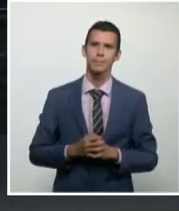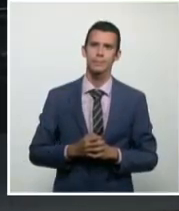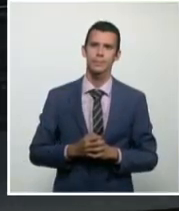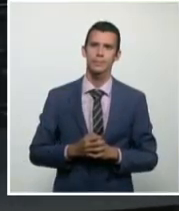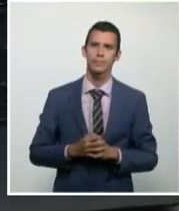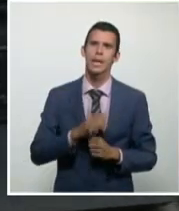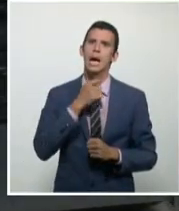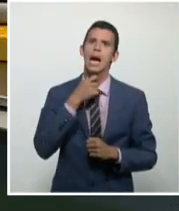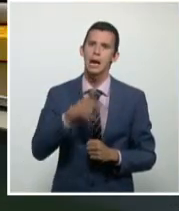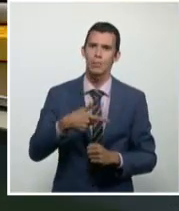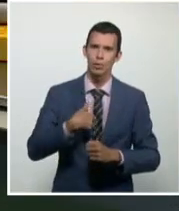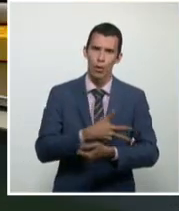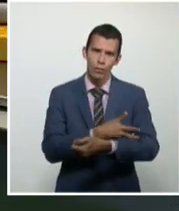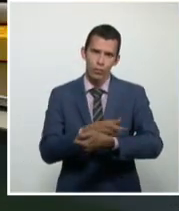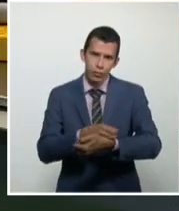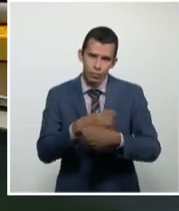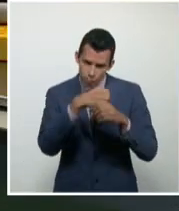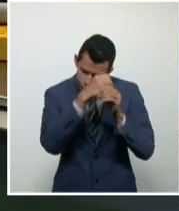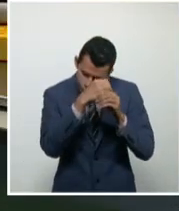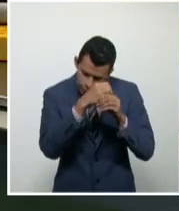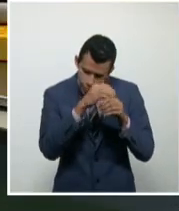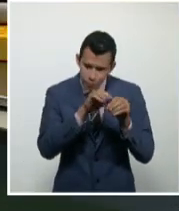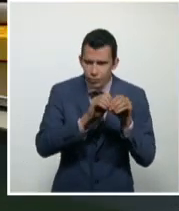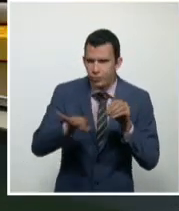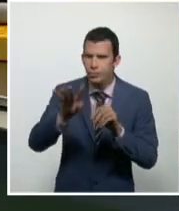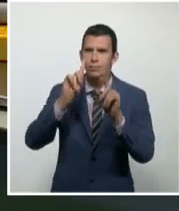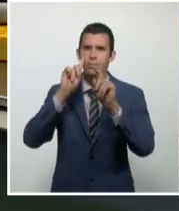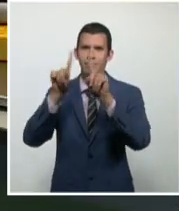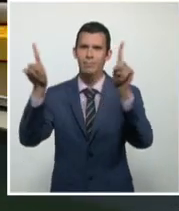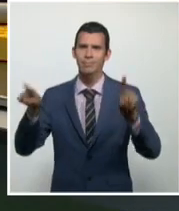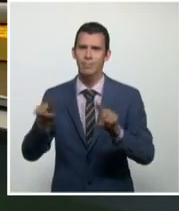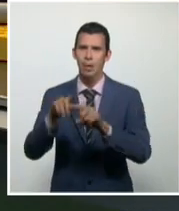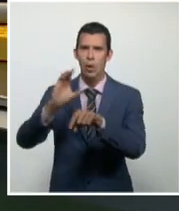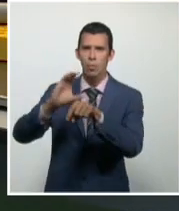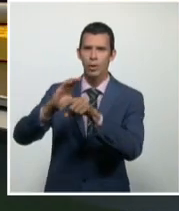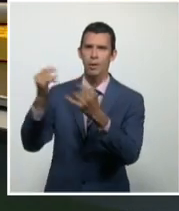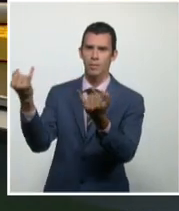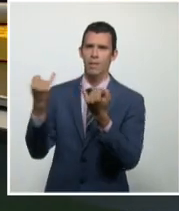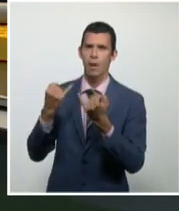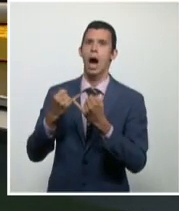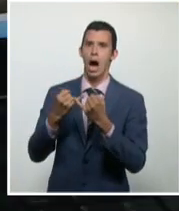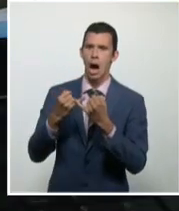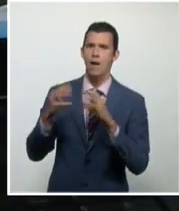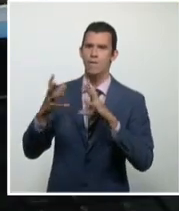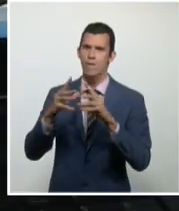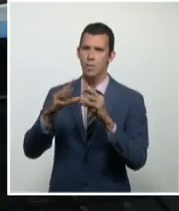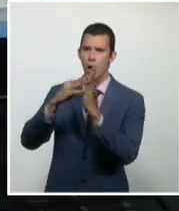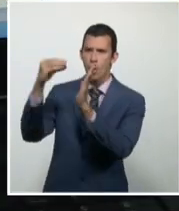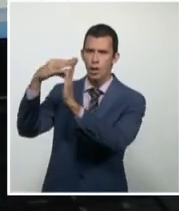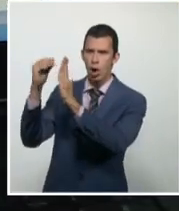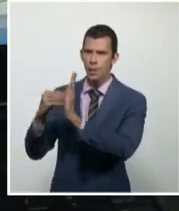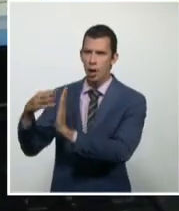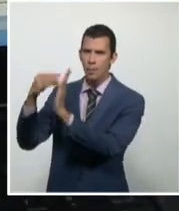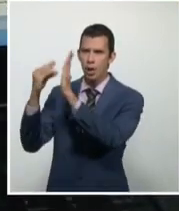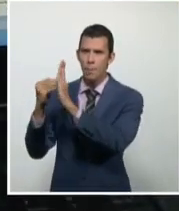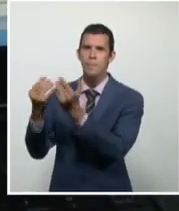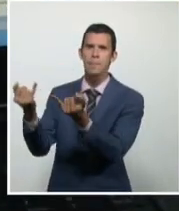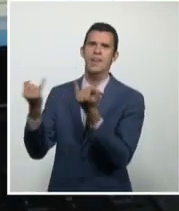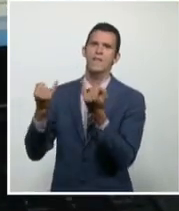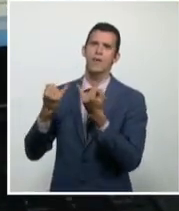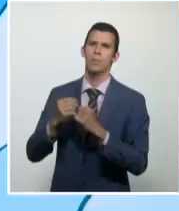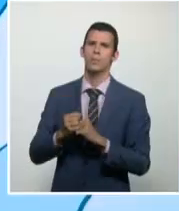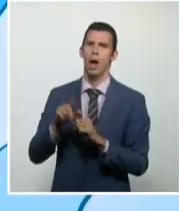tiempo real a través del programa computarizado ver exponencialmente cómo va aumentando la cantidad de copias de ese genoma viral que está contenido en